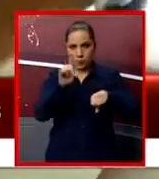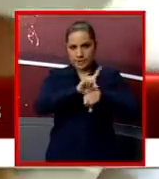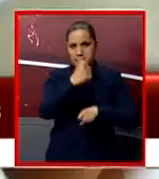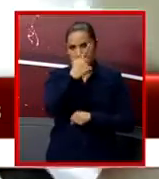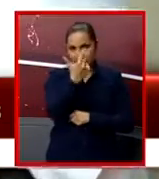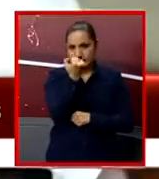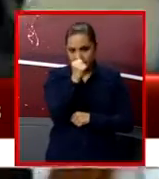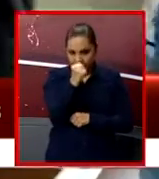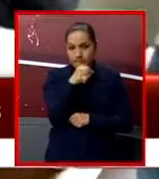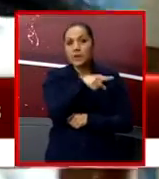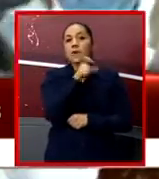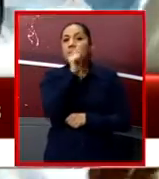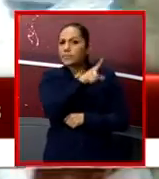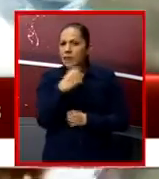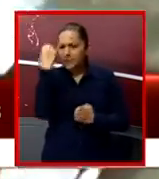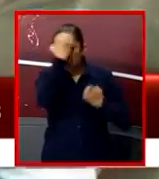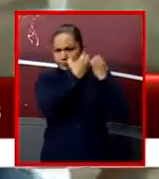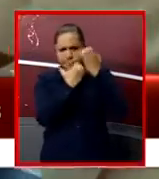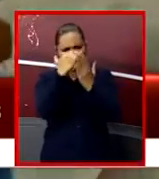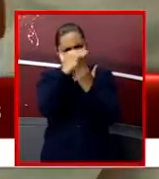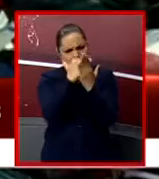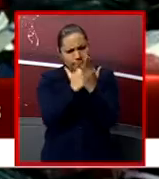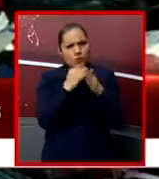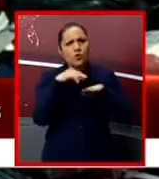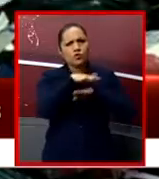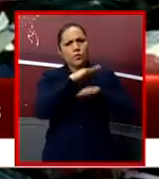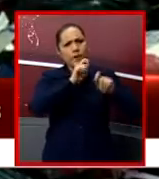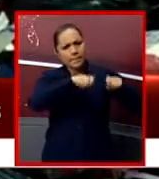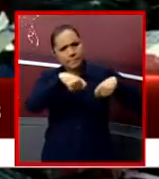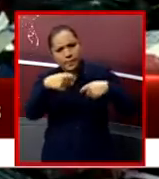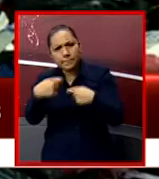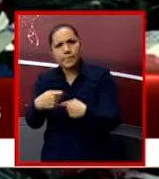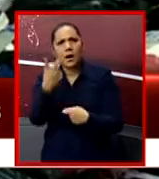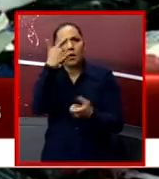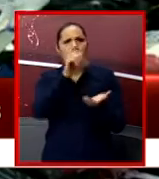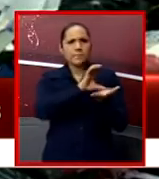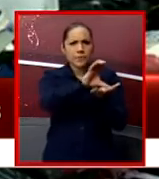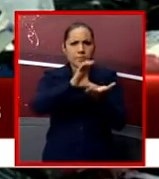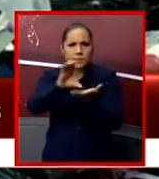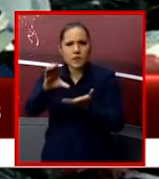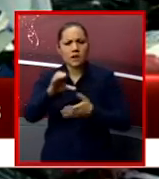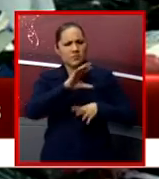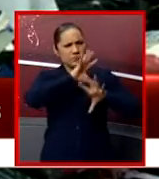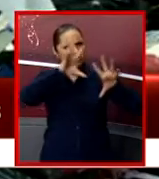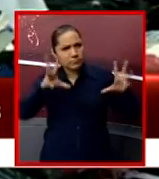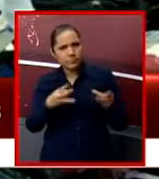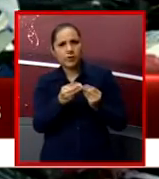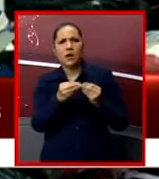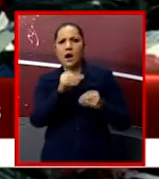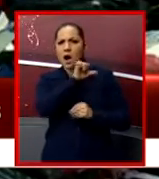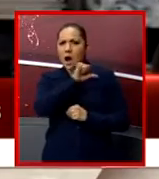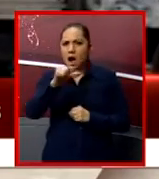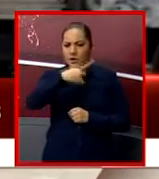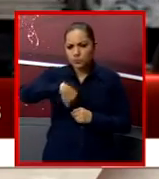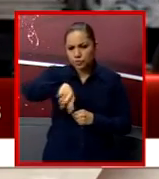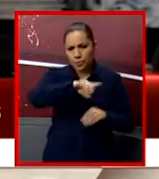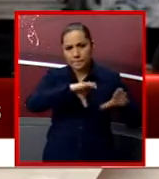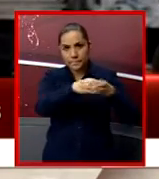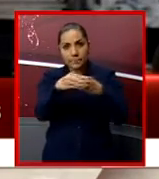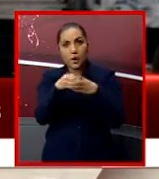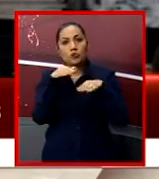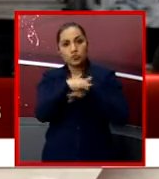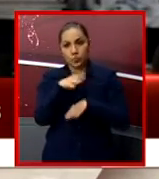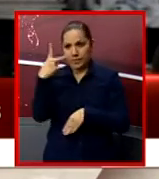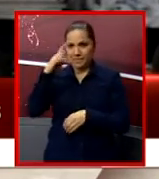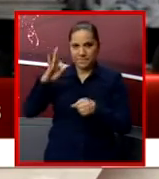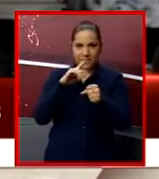ocurrido el pasado 7 de septiembre, incluyendo la revisión programática, presupuestaria y la inspección física de las obras y acciones apoyadas con los